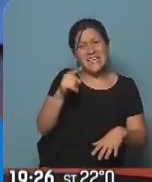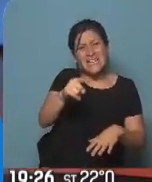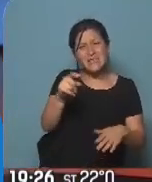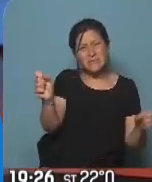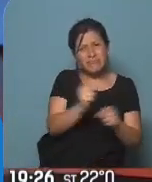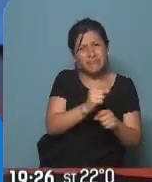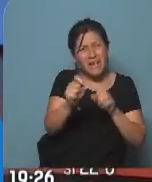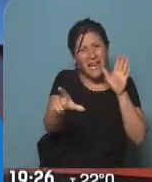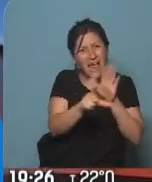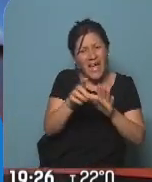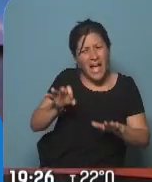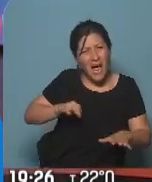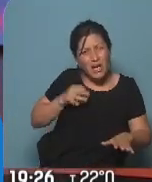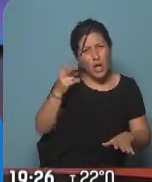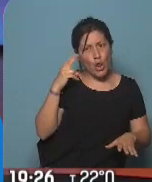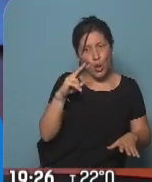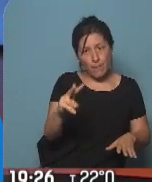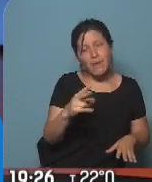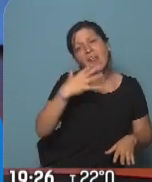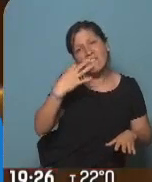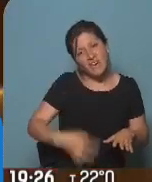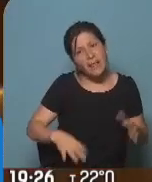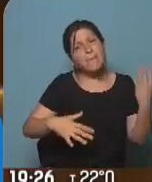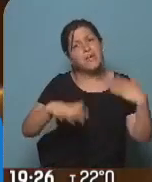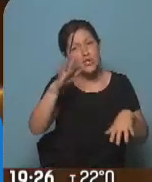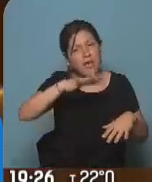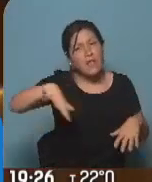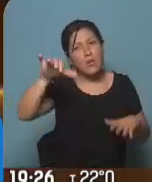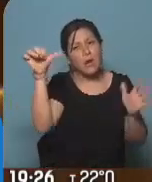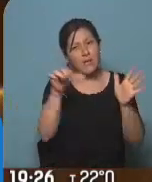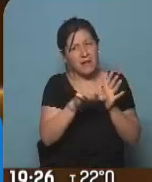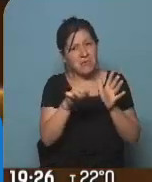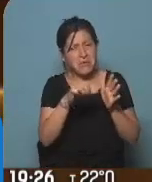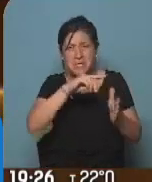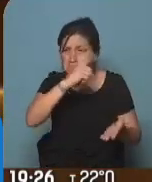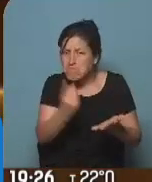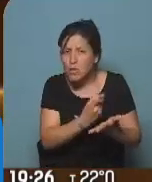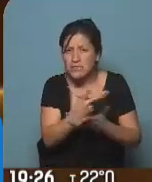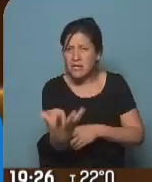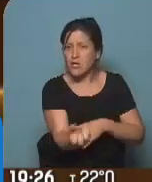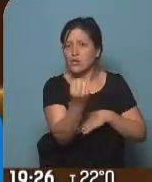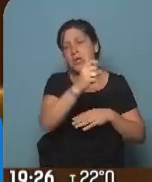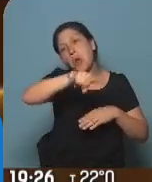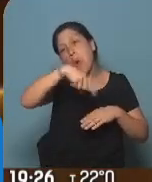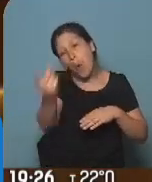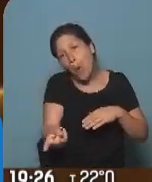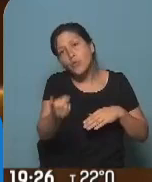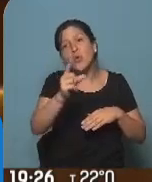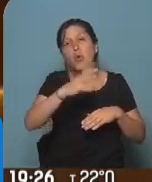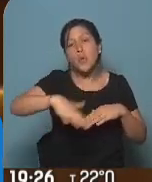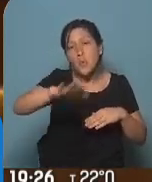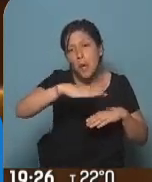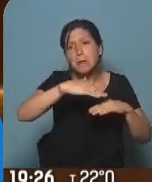Es cierto que en muchas jurisdicciones no se cumple, hay jurisdicciones donde sí se cumple y de hecho además se superan los 180 días, lo